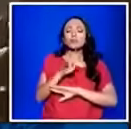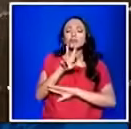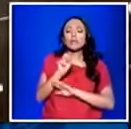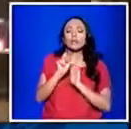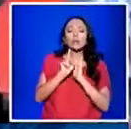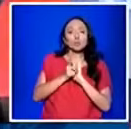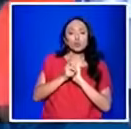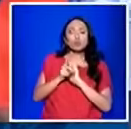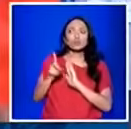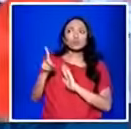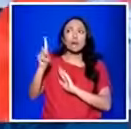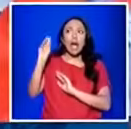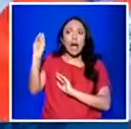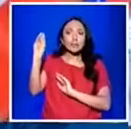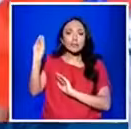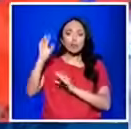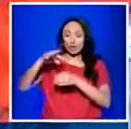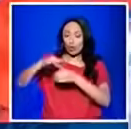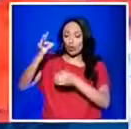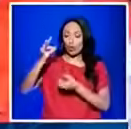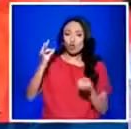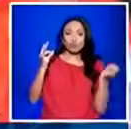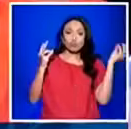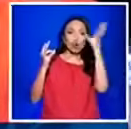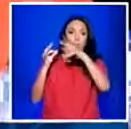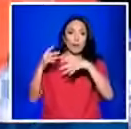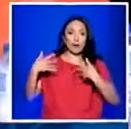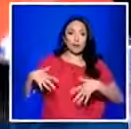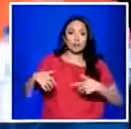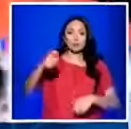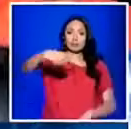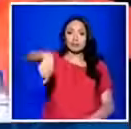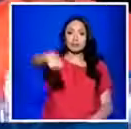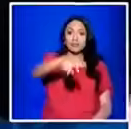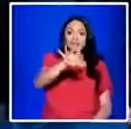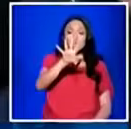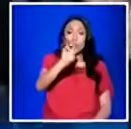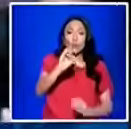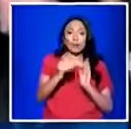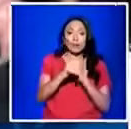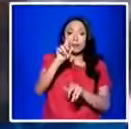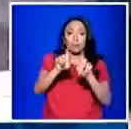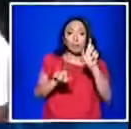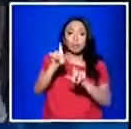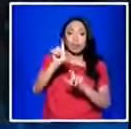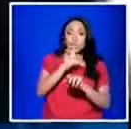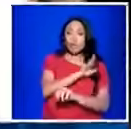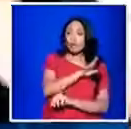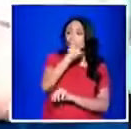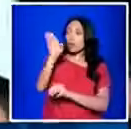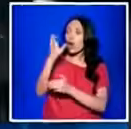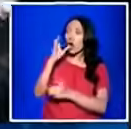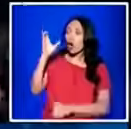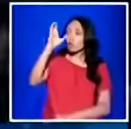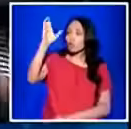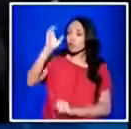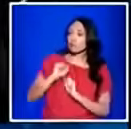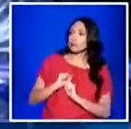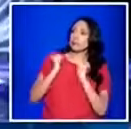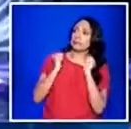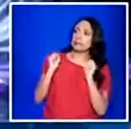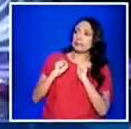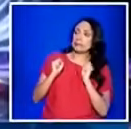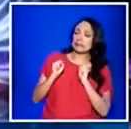del evento. La alerta despertó el pánico entre los 50.000 asistentes que se dieron cita para el concierto del mexicano Cristian